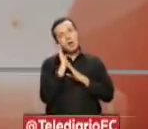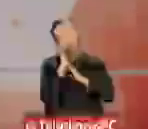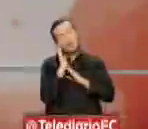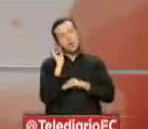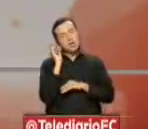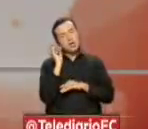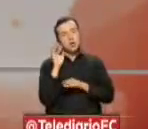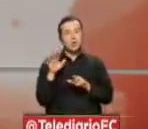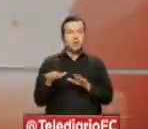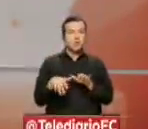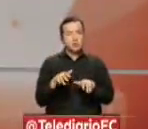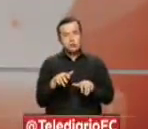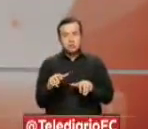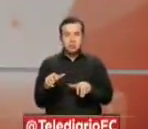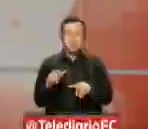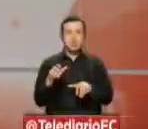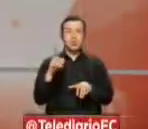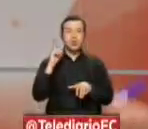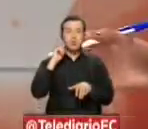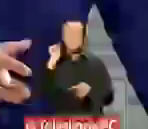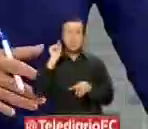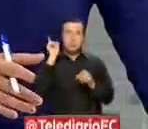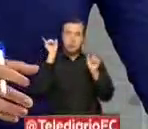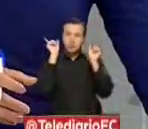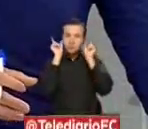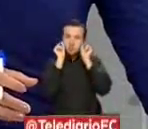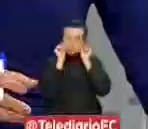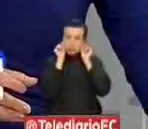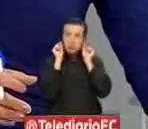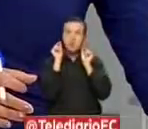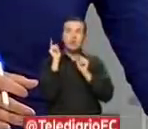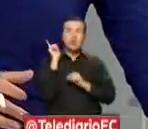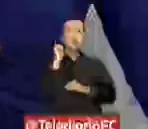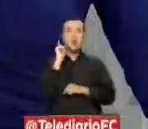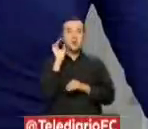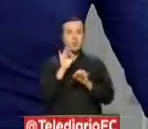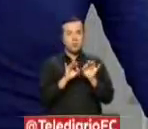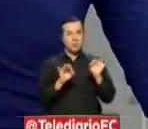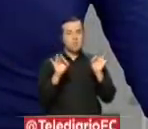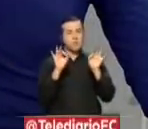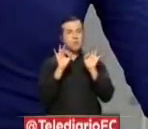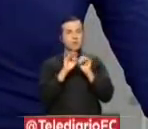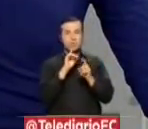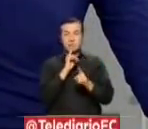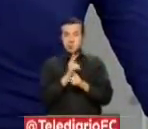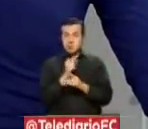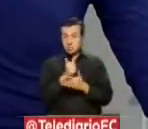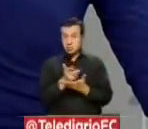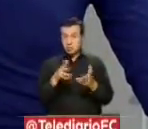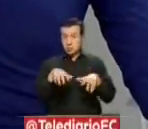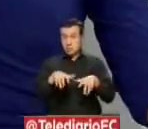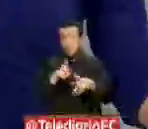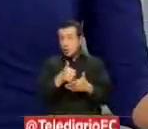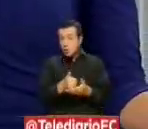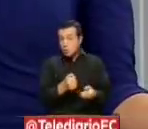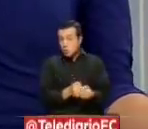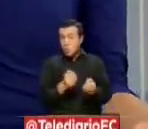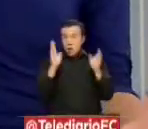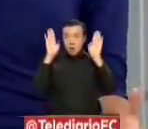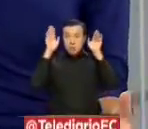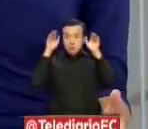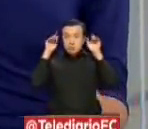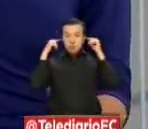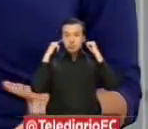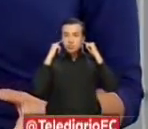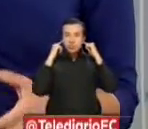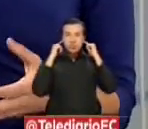pierde el equilibrio o se vuelven un poquito sordos. Esto decía que el oído es uno de los órganos principales para las mascotas, porque claro, es una de